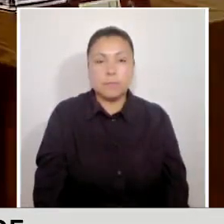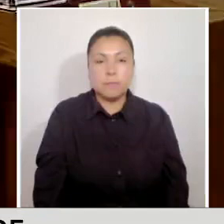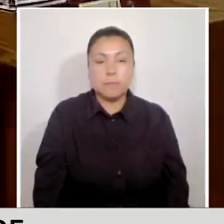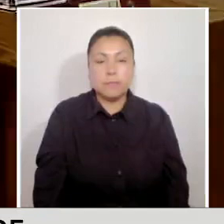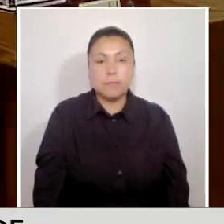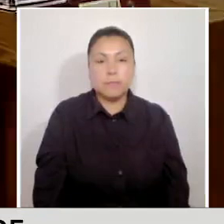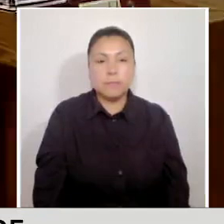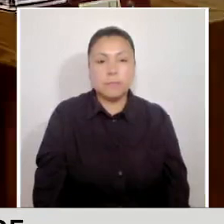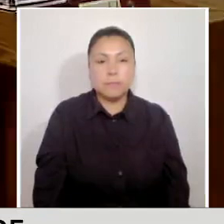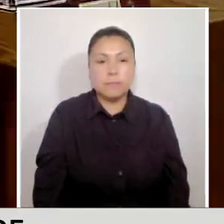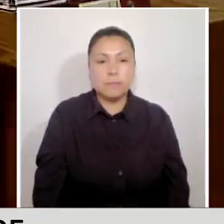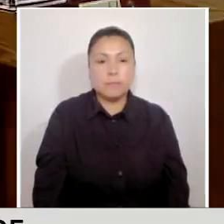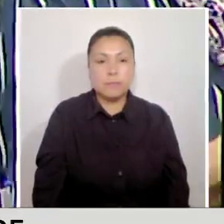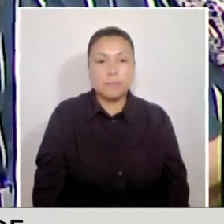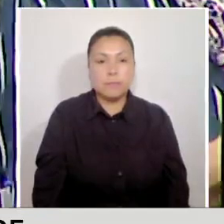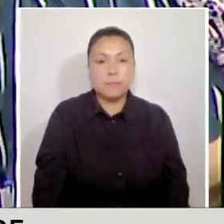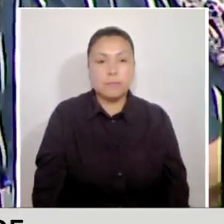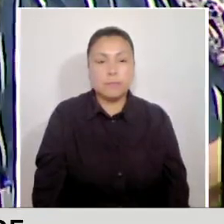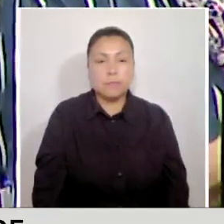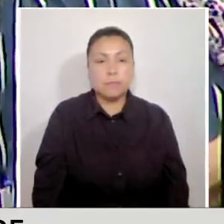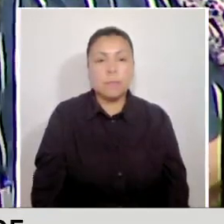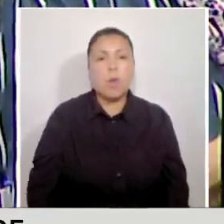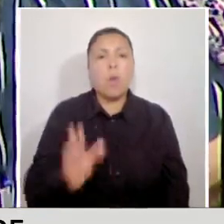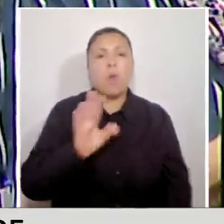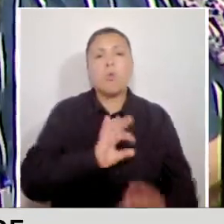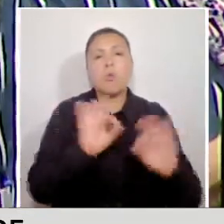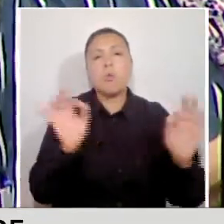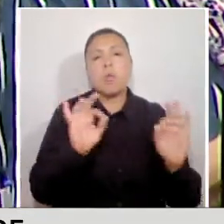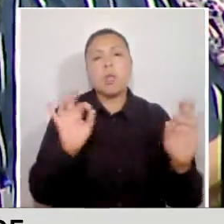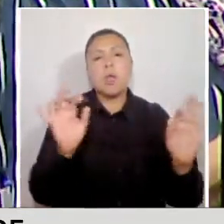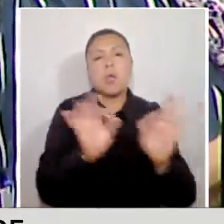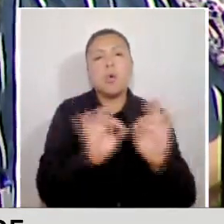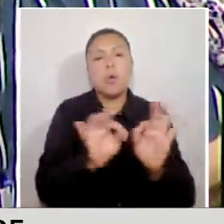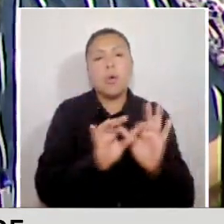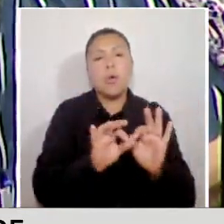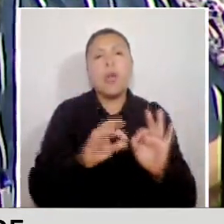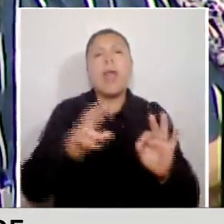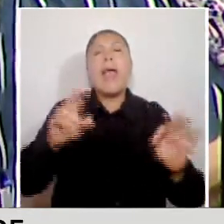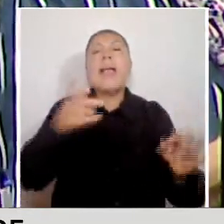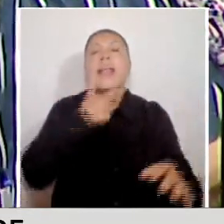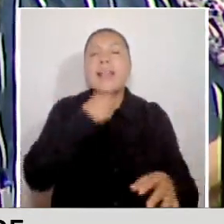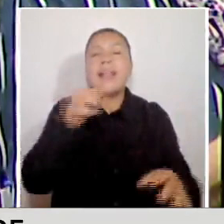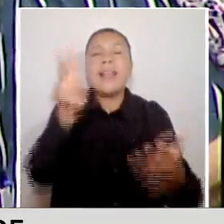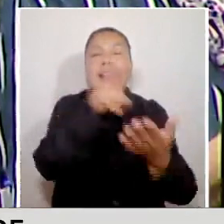impuesta no me equivocó claro un detalle le pedimos que la lea de